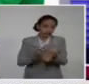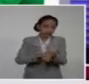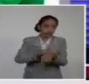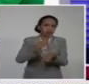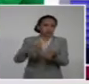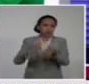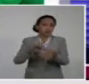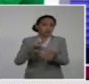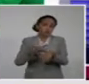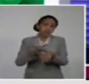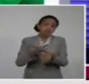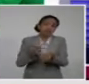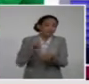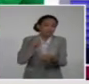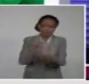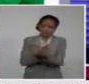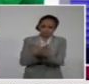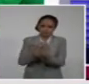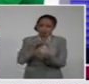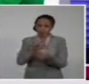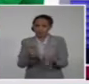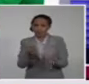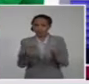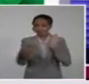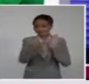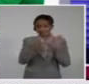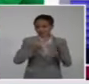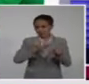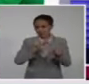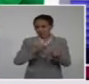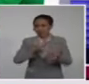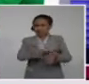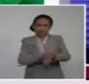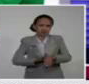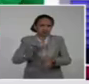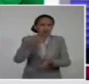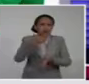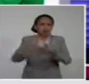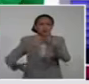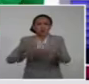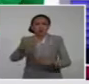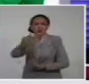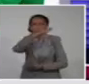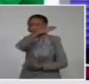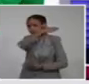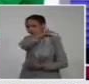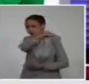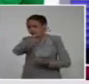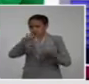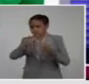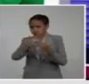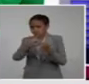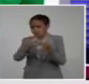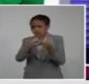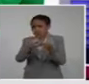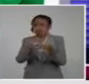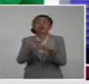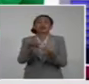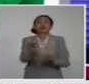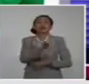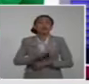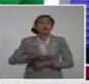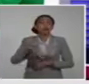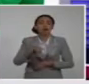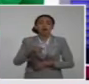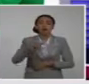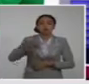vulnerable. Hipertensión arterial, enfermedad pulmonar obstructiva crónica, cierto grado de